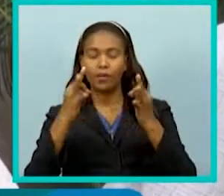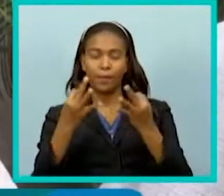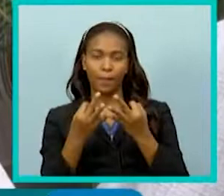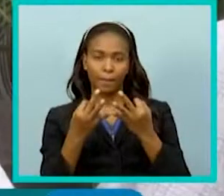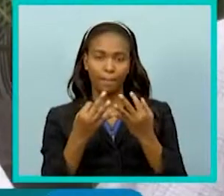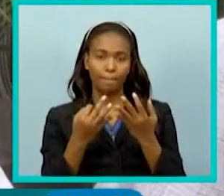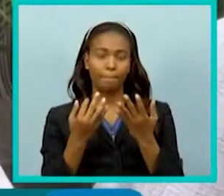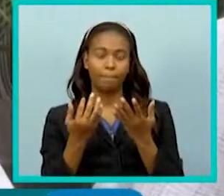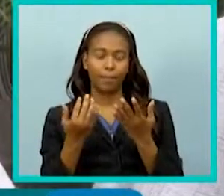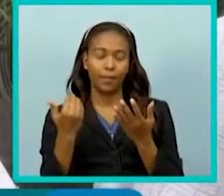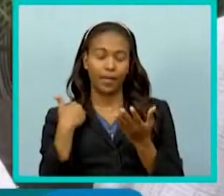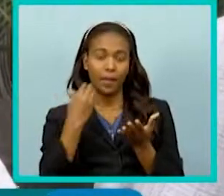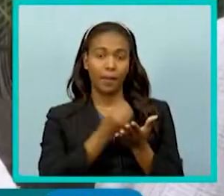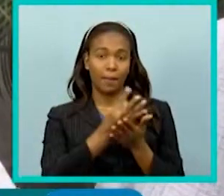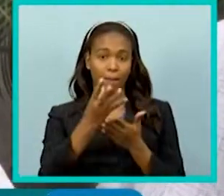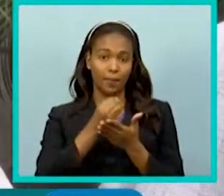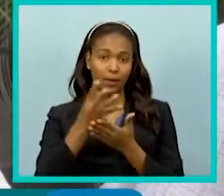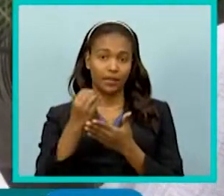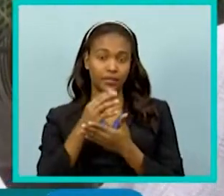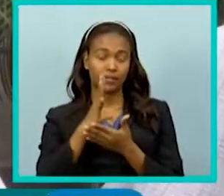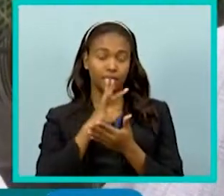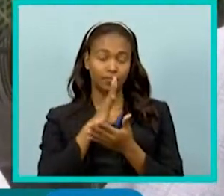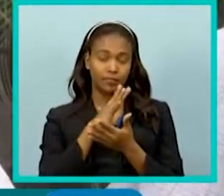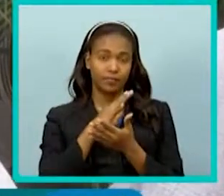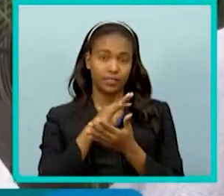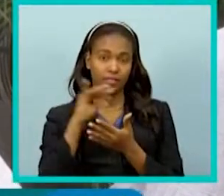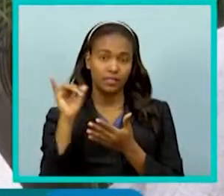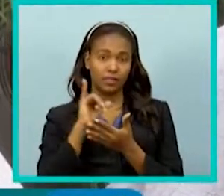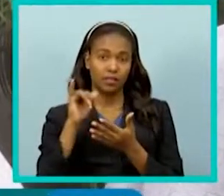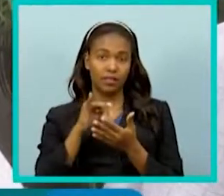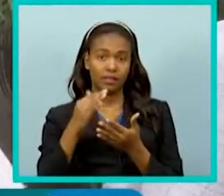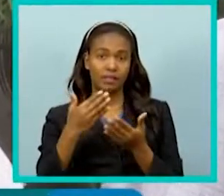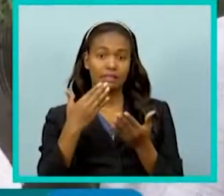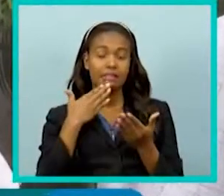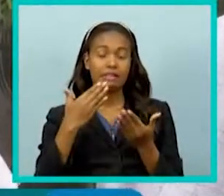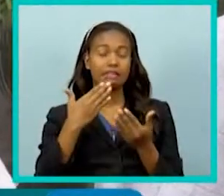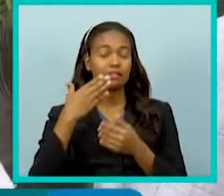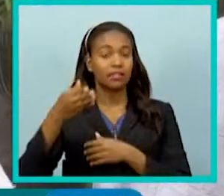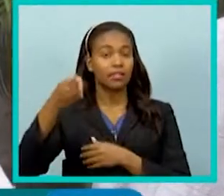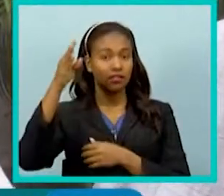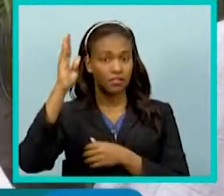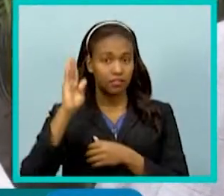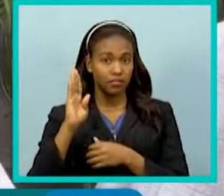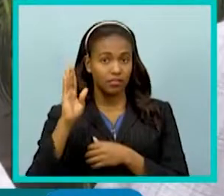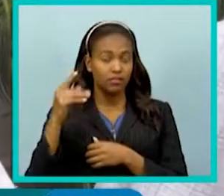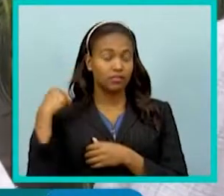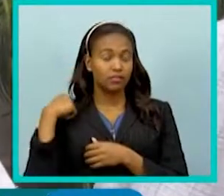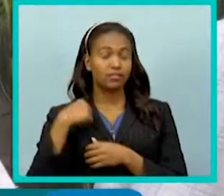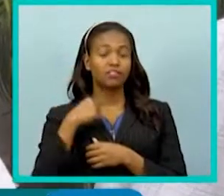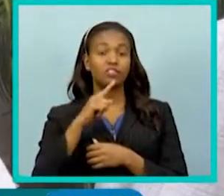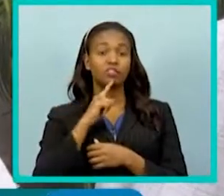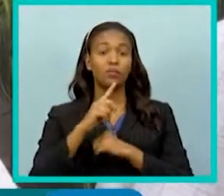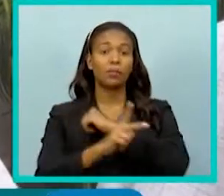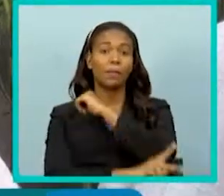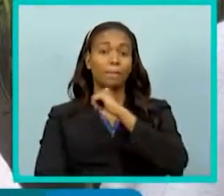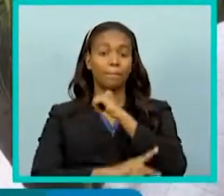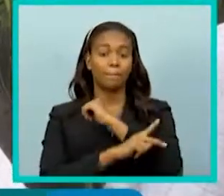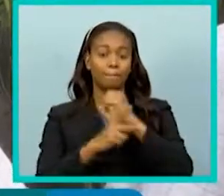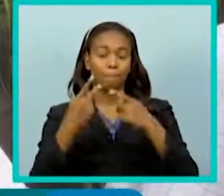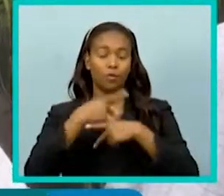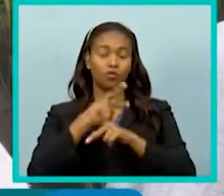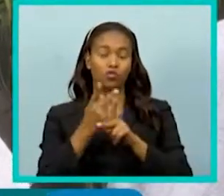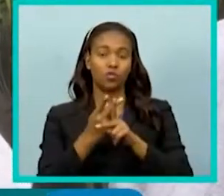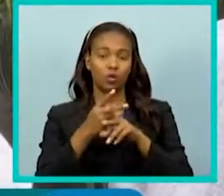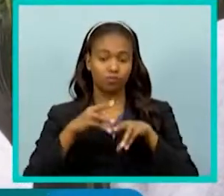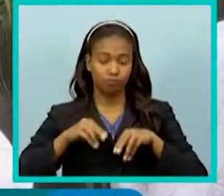con precio estable y gracias a Dios que nosotros somos un país de producción